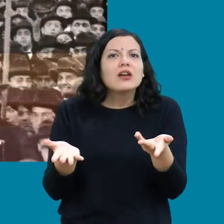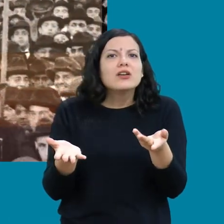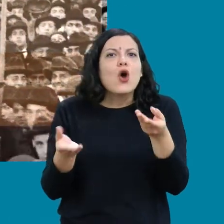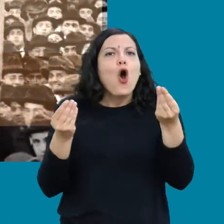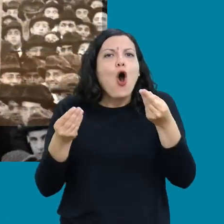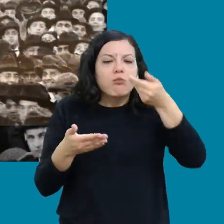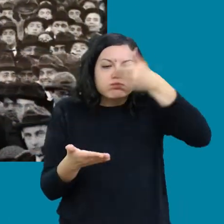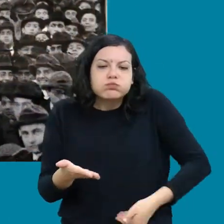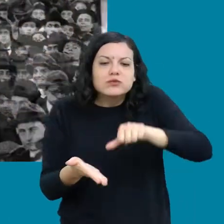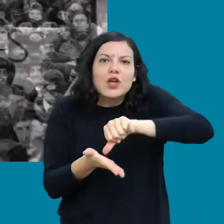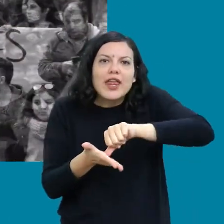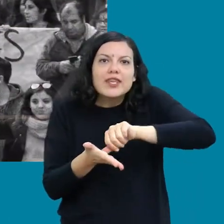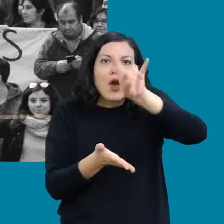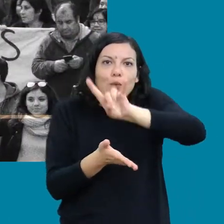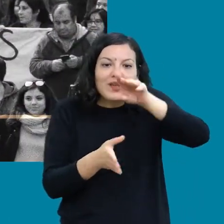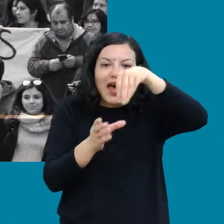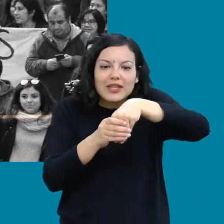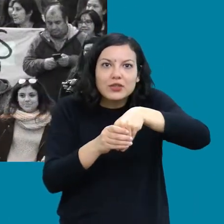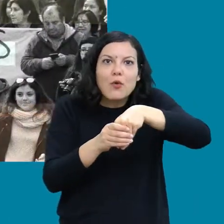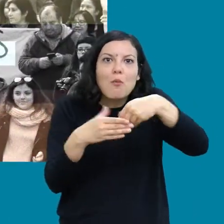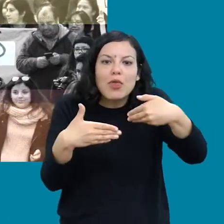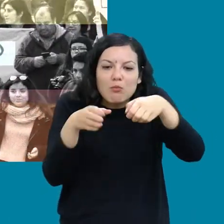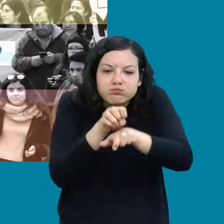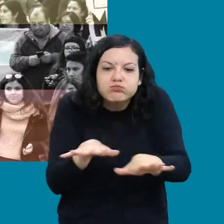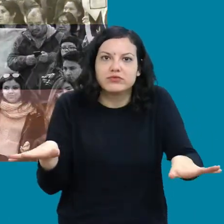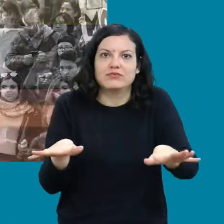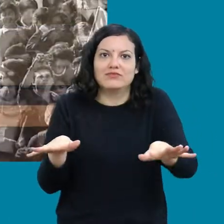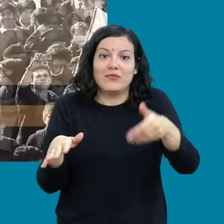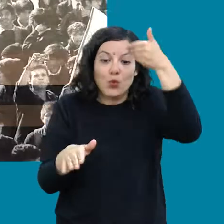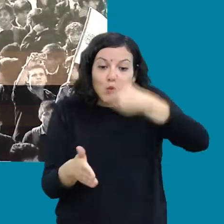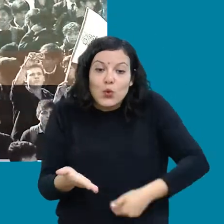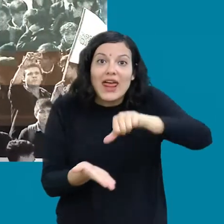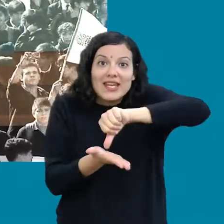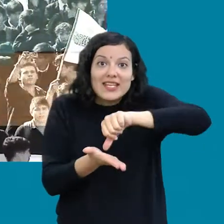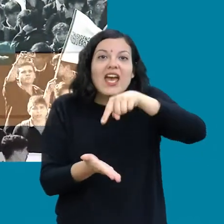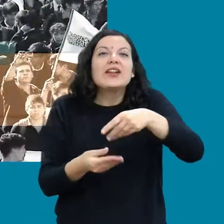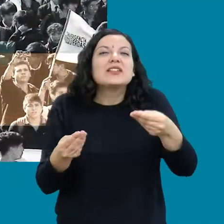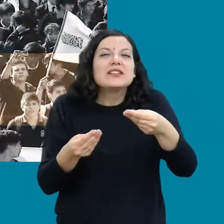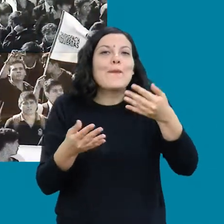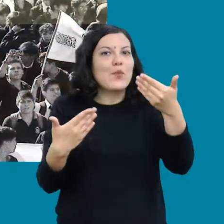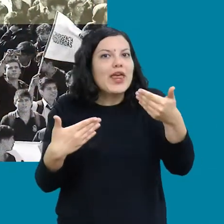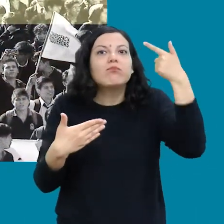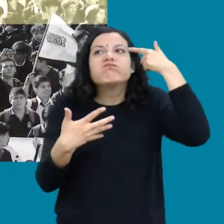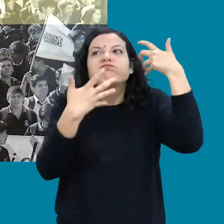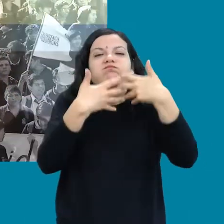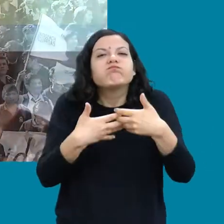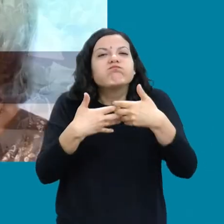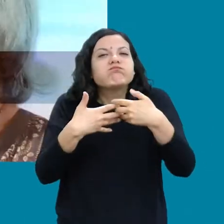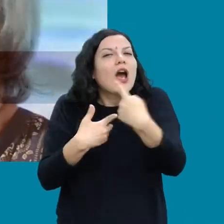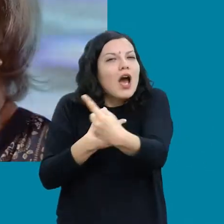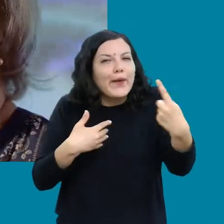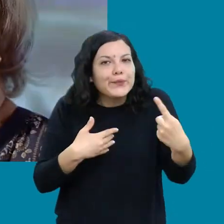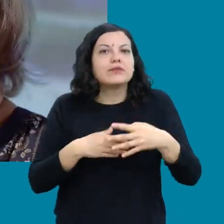construimos ciudadanías ampliadas al interior de la universidad y que estas ciudadanías tengan una suerte de criticidad, ¿no?